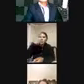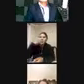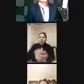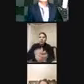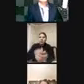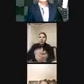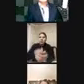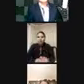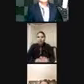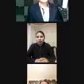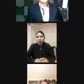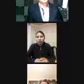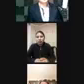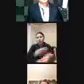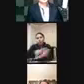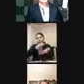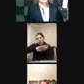Estos dientecitos,